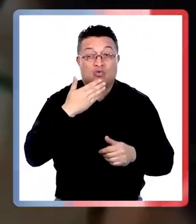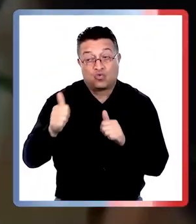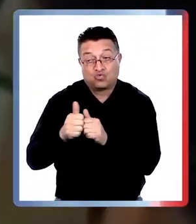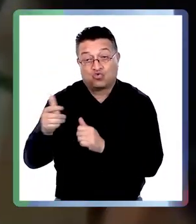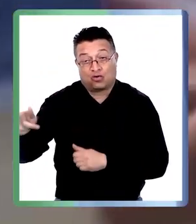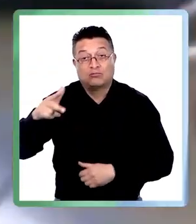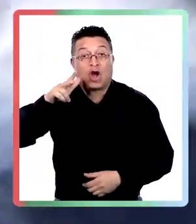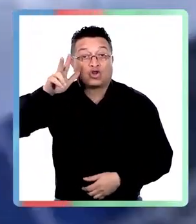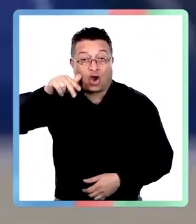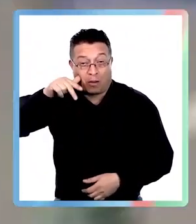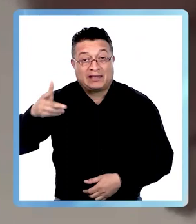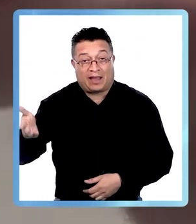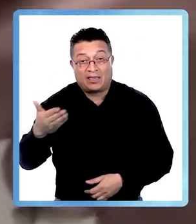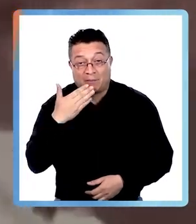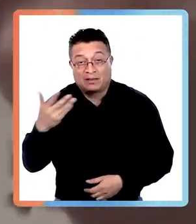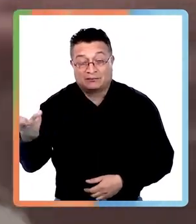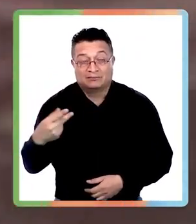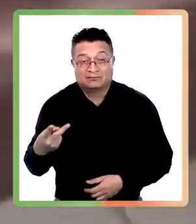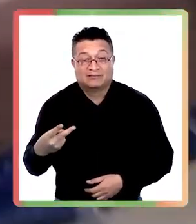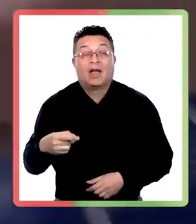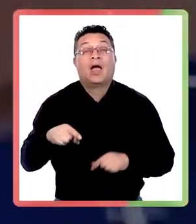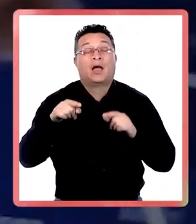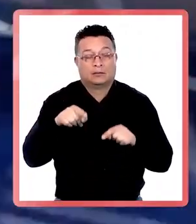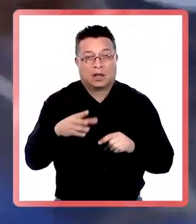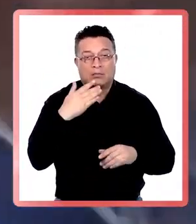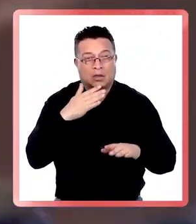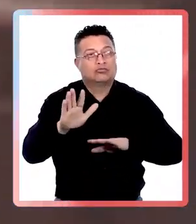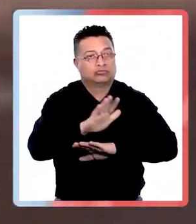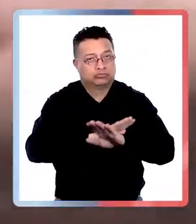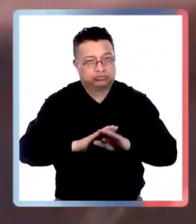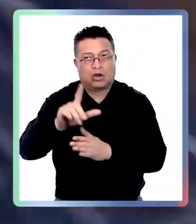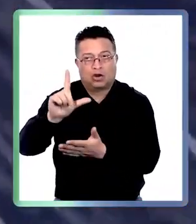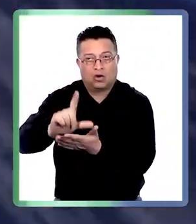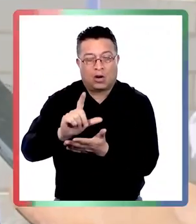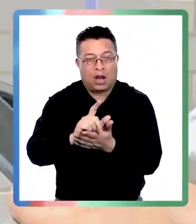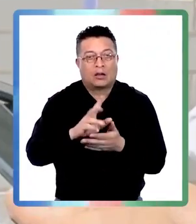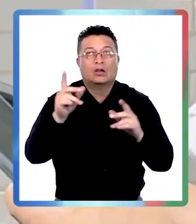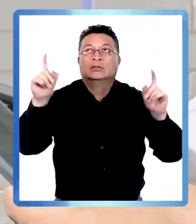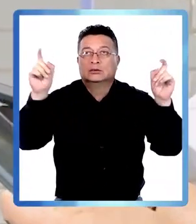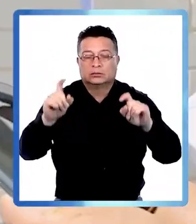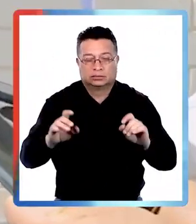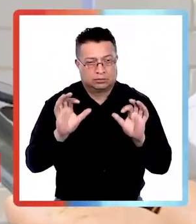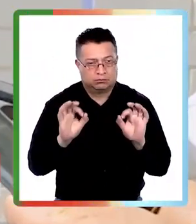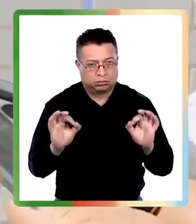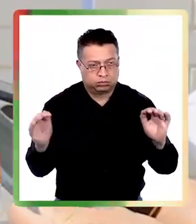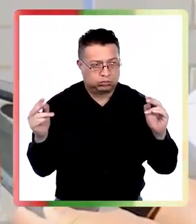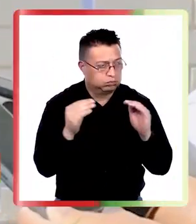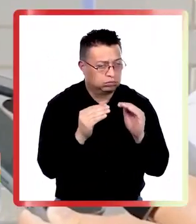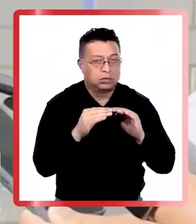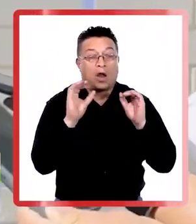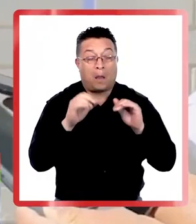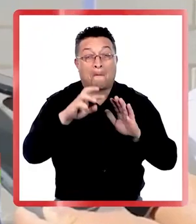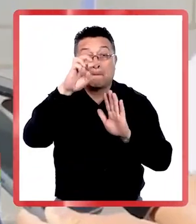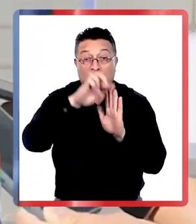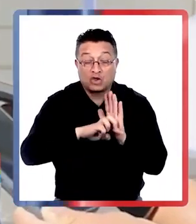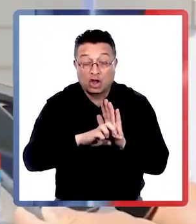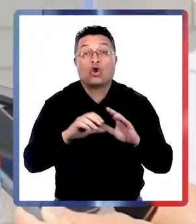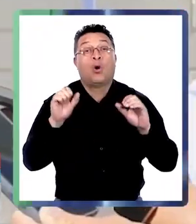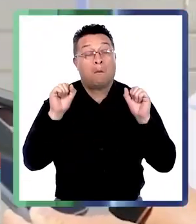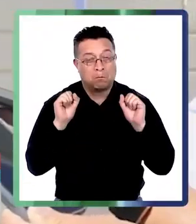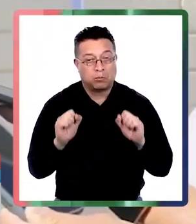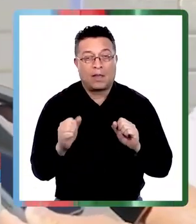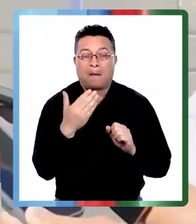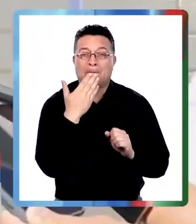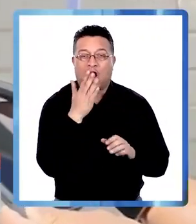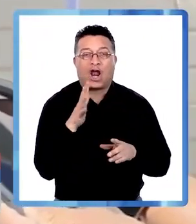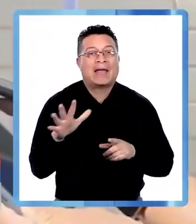hace necesario una conservación de las instalaciones que hay acá, normalización eléctrica, un proyecto que va a permitir mejorar las